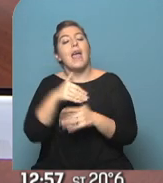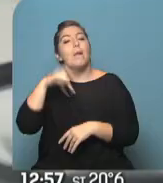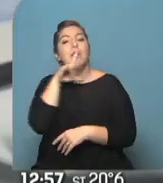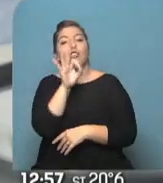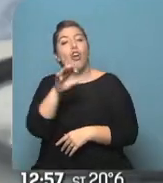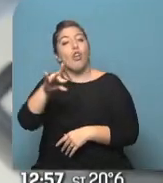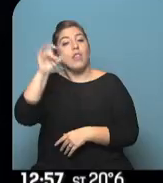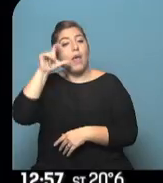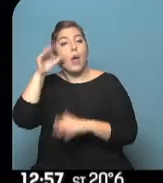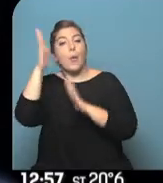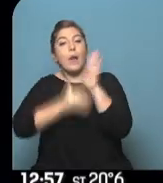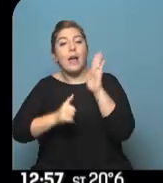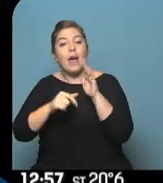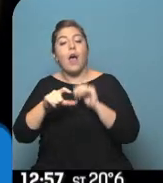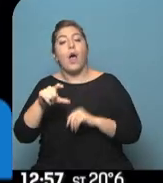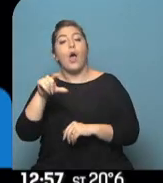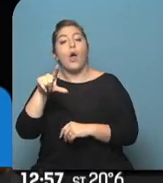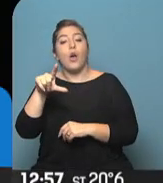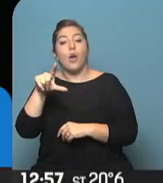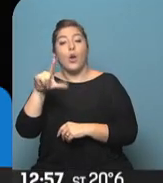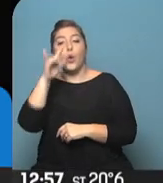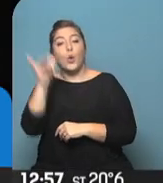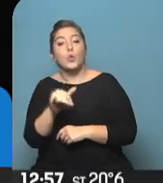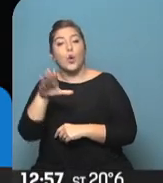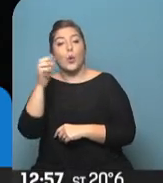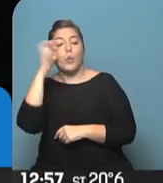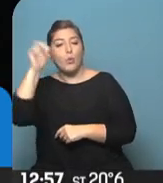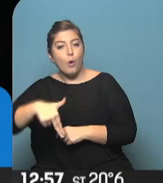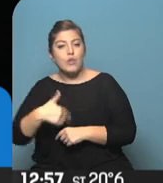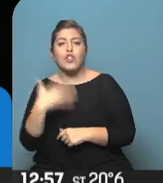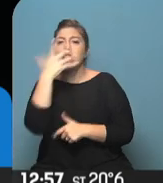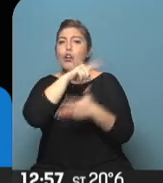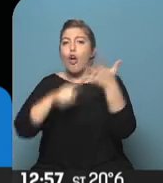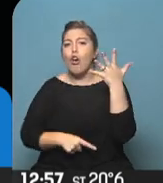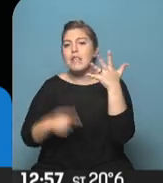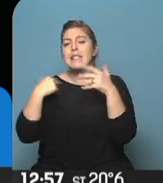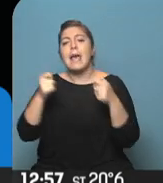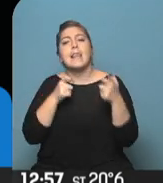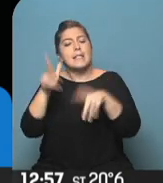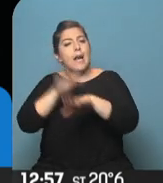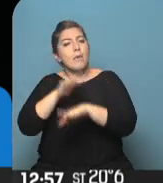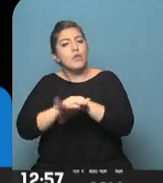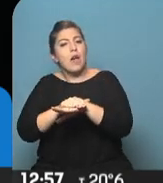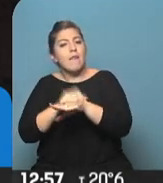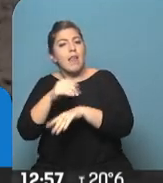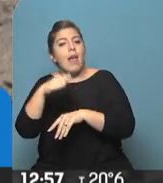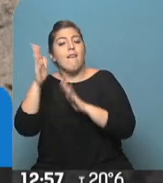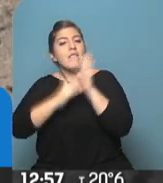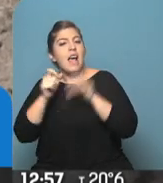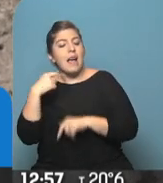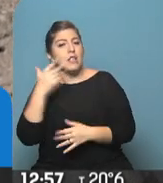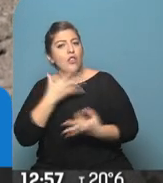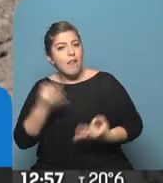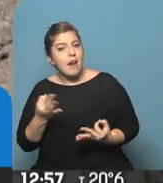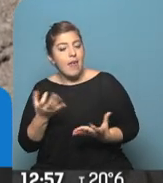brum cinco momentos o cinco cosas que se adjudicaron a blanca luz o que son reales o que son reales para ella que lo contó de esa manera